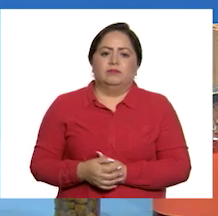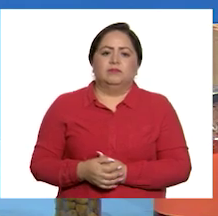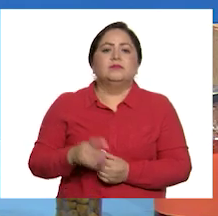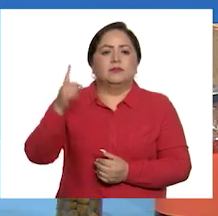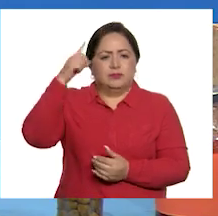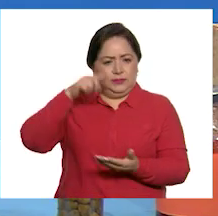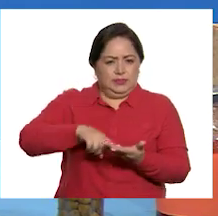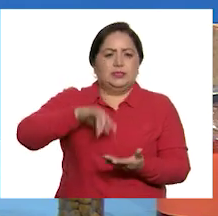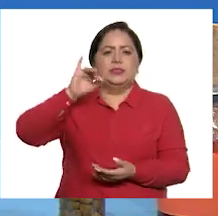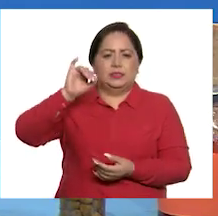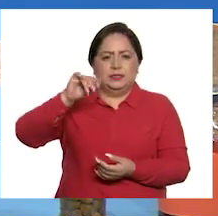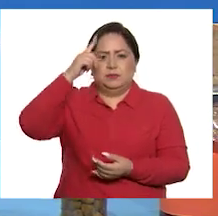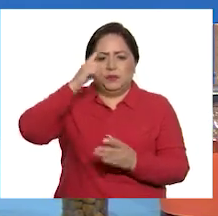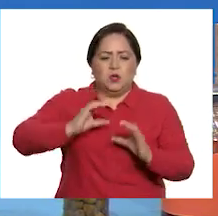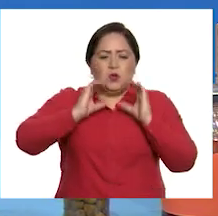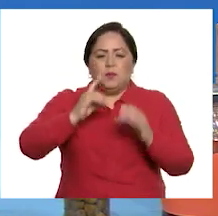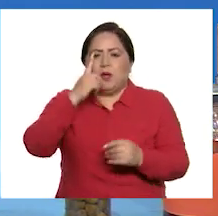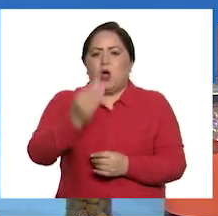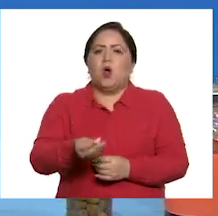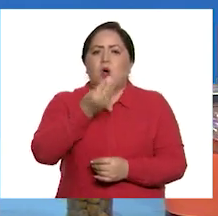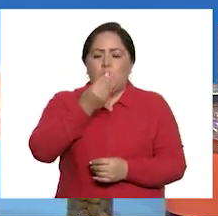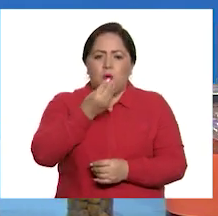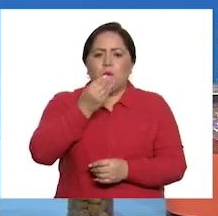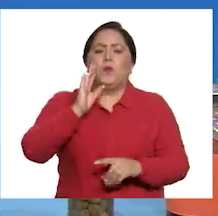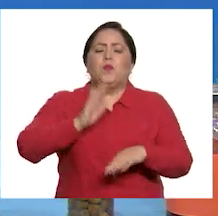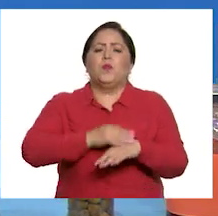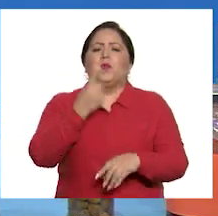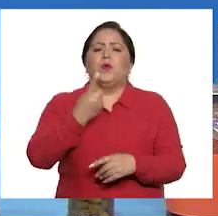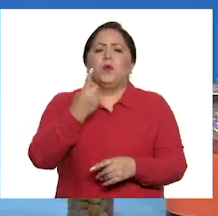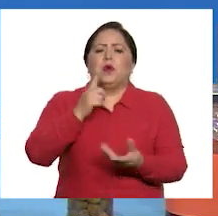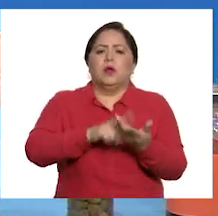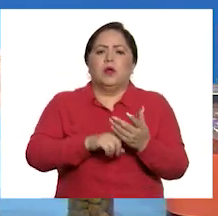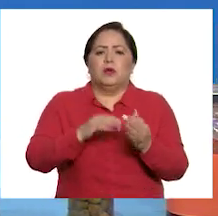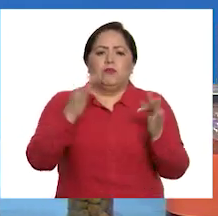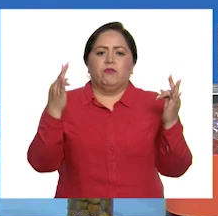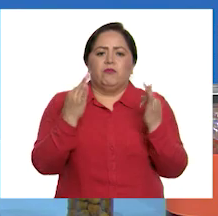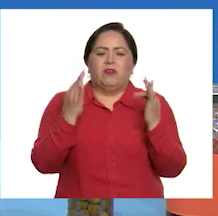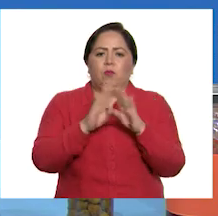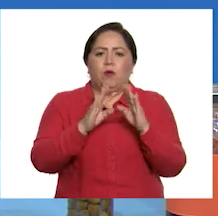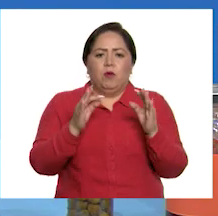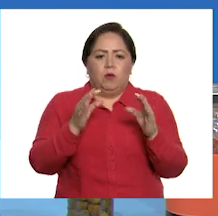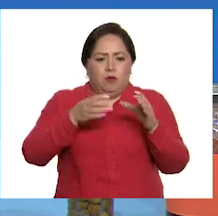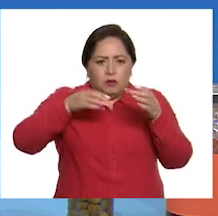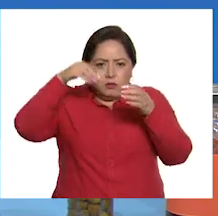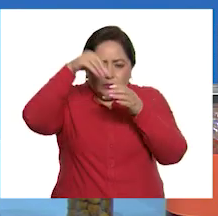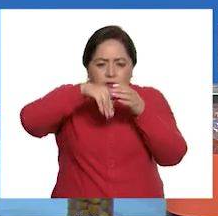Creo que sí es una forma para conservar los alimentos porque se adhieren las frutas en frascos,